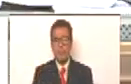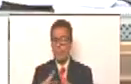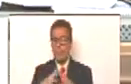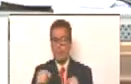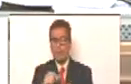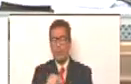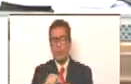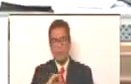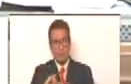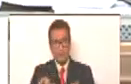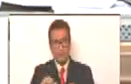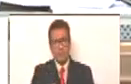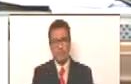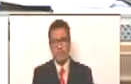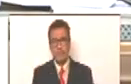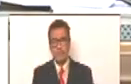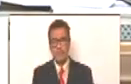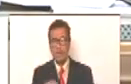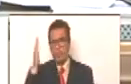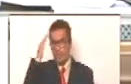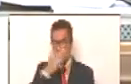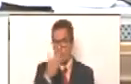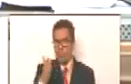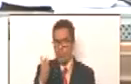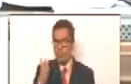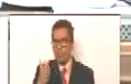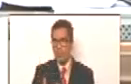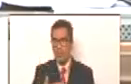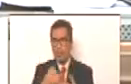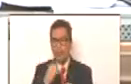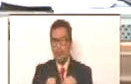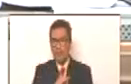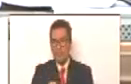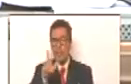presidente. En consideración, la disposición final queda aprobada.